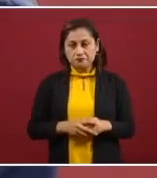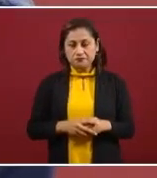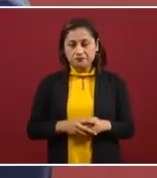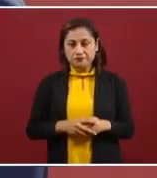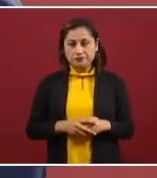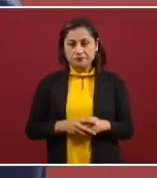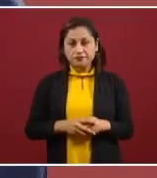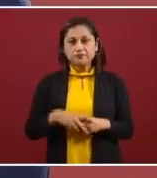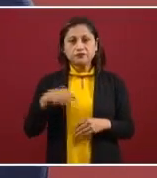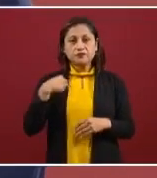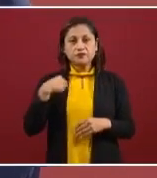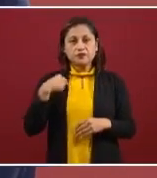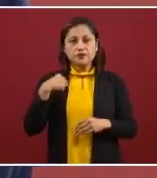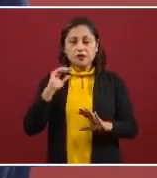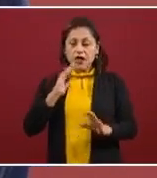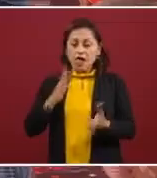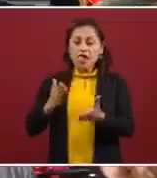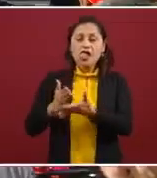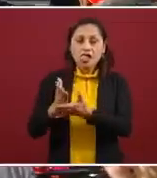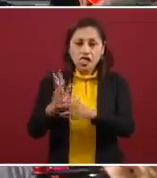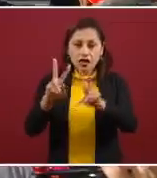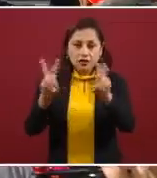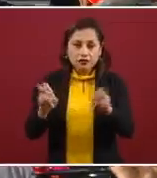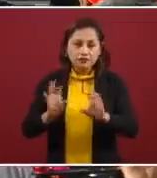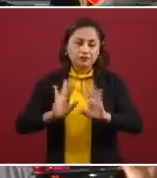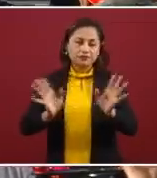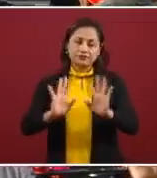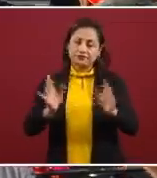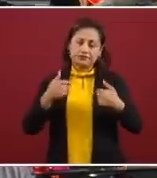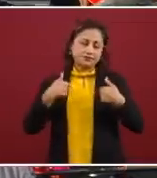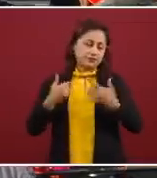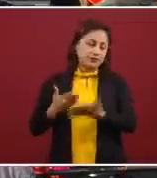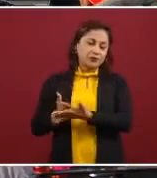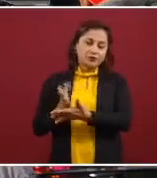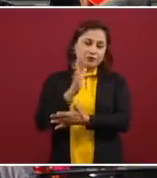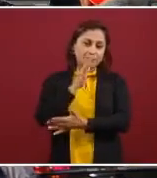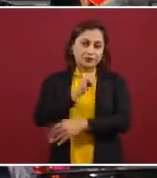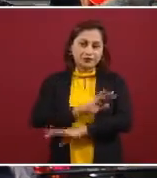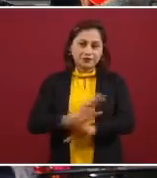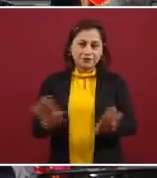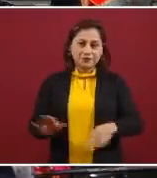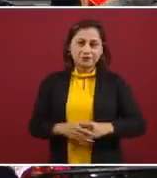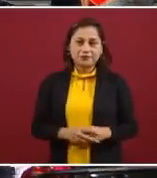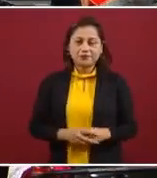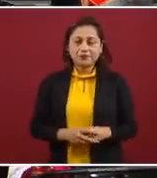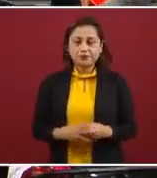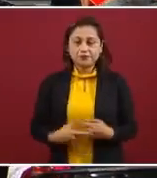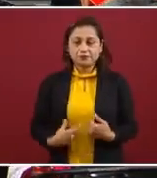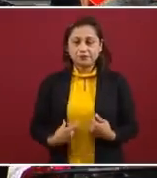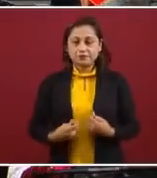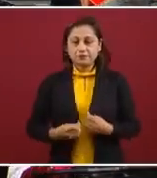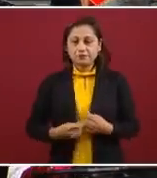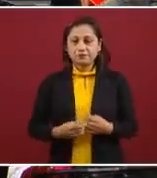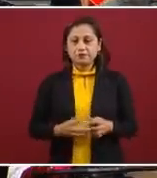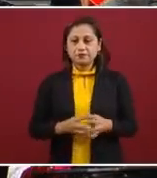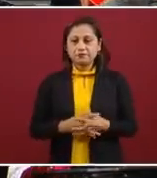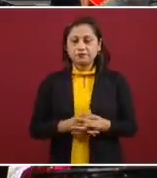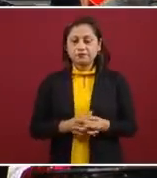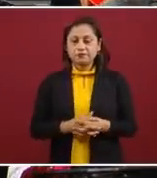me meto y además no me corresponde. No debo yo de meterme en eso.